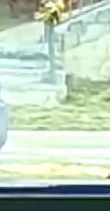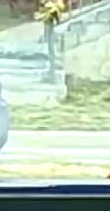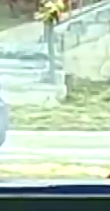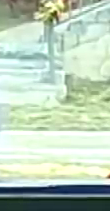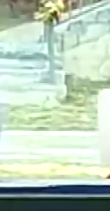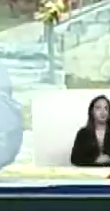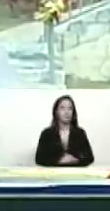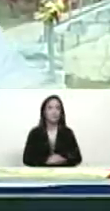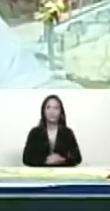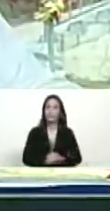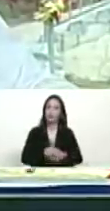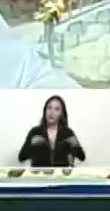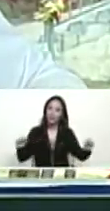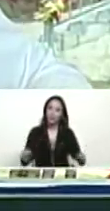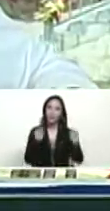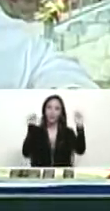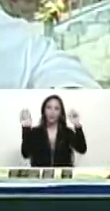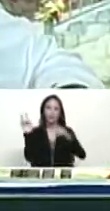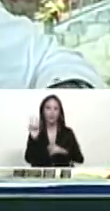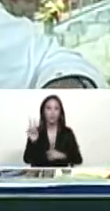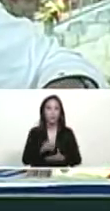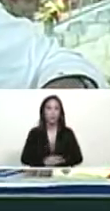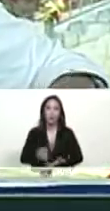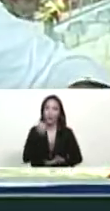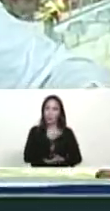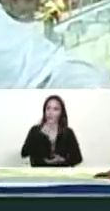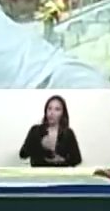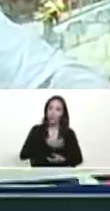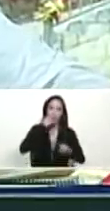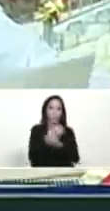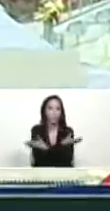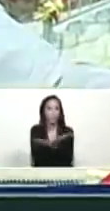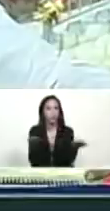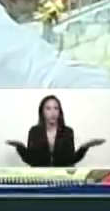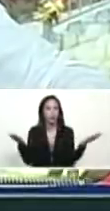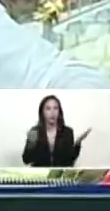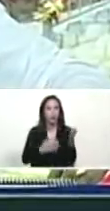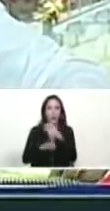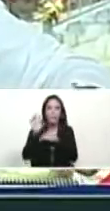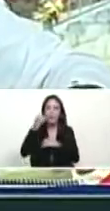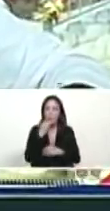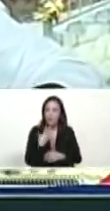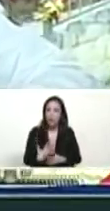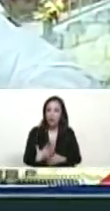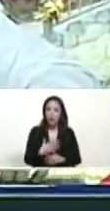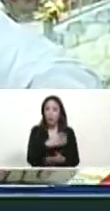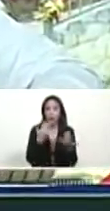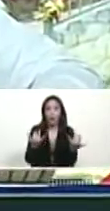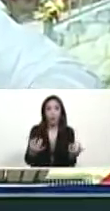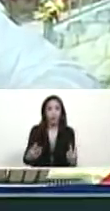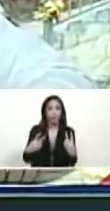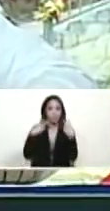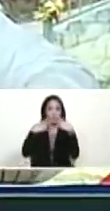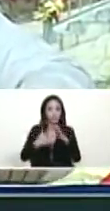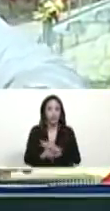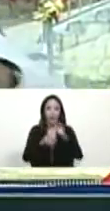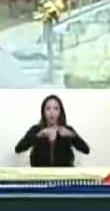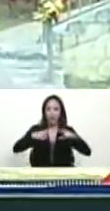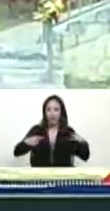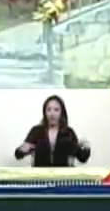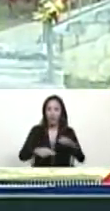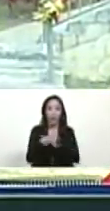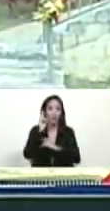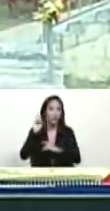Venezuela! ¡Viva! Bueno, buenas tardes a toda la patria amada que nos ven en cadena nacional